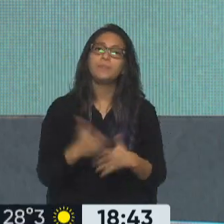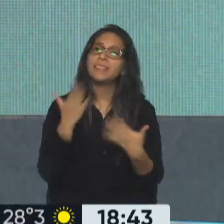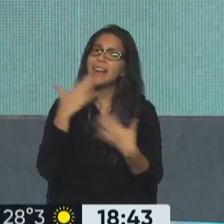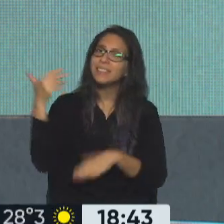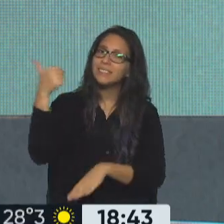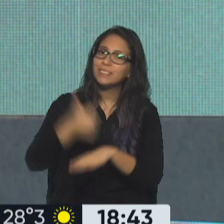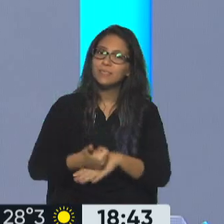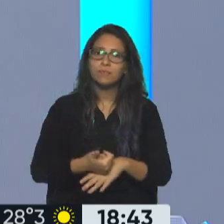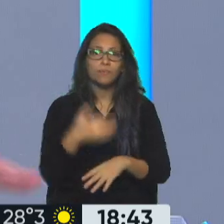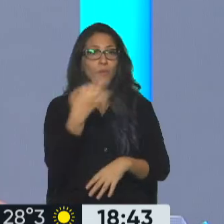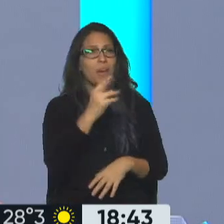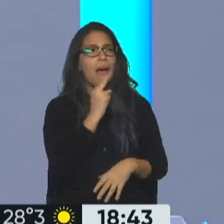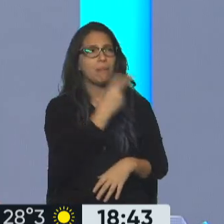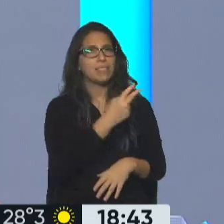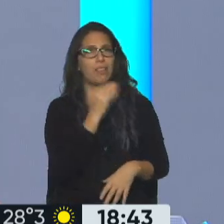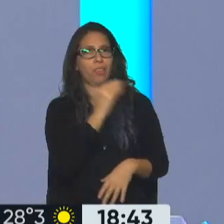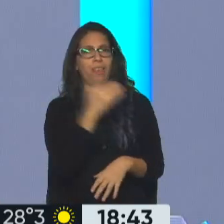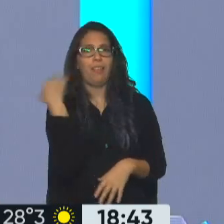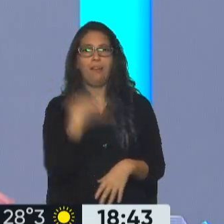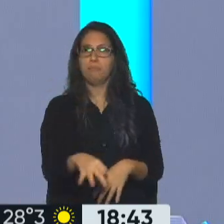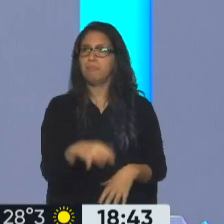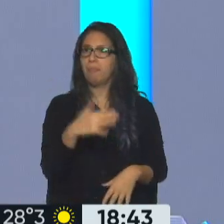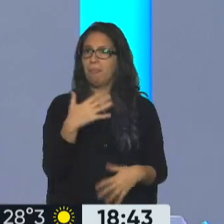que bien pronunciaste mi apellido